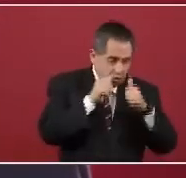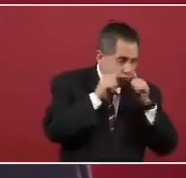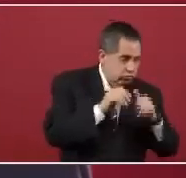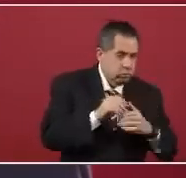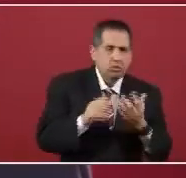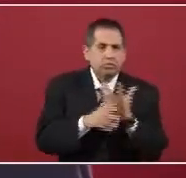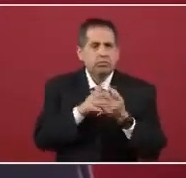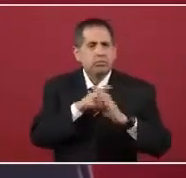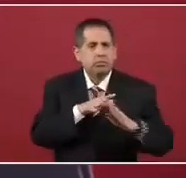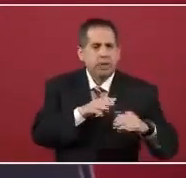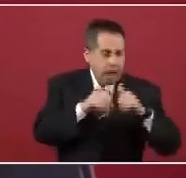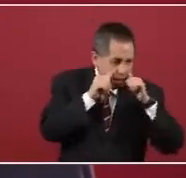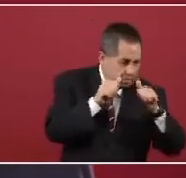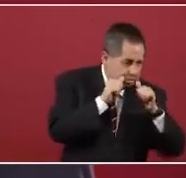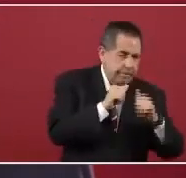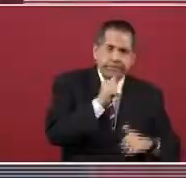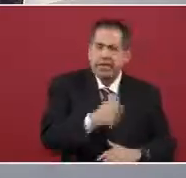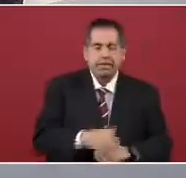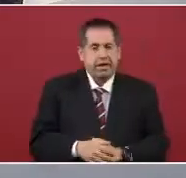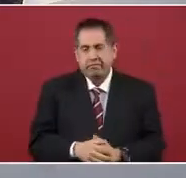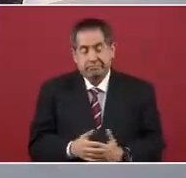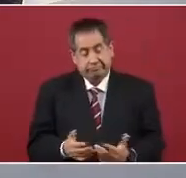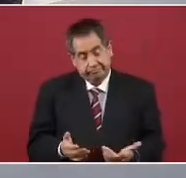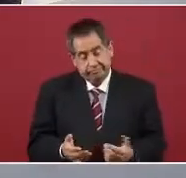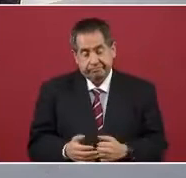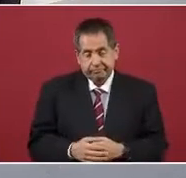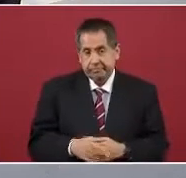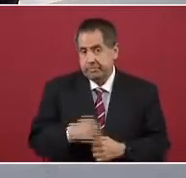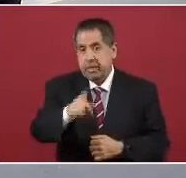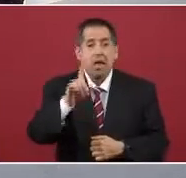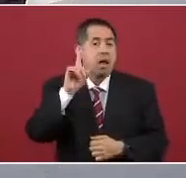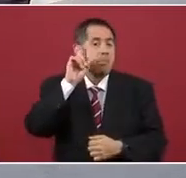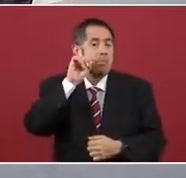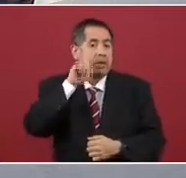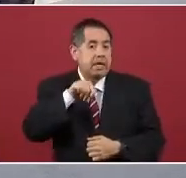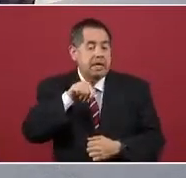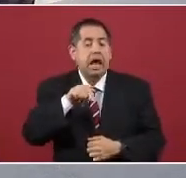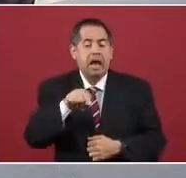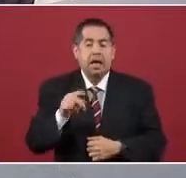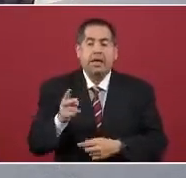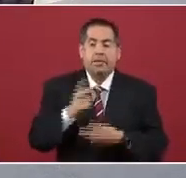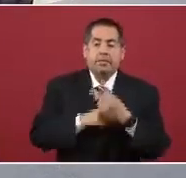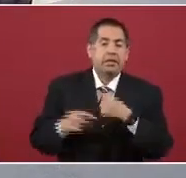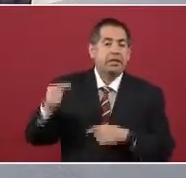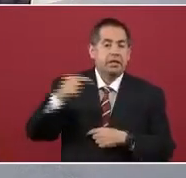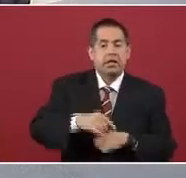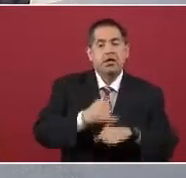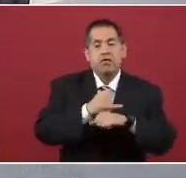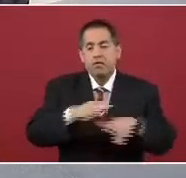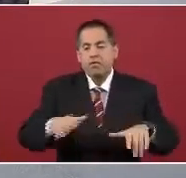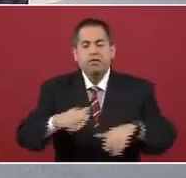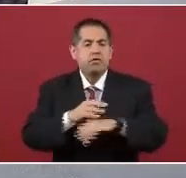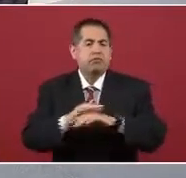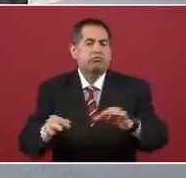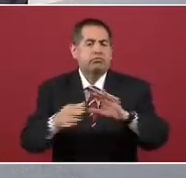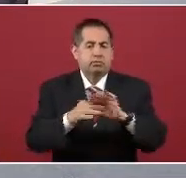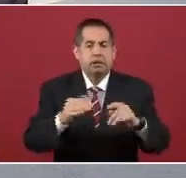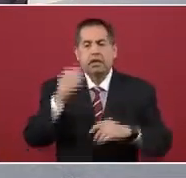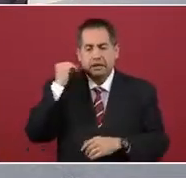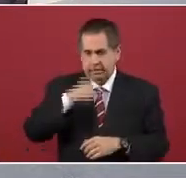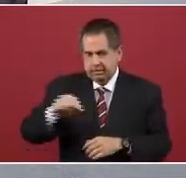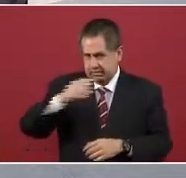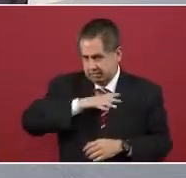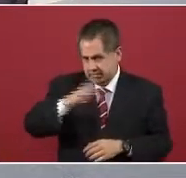migrantes. Mañana viene a informarles, porque lo